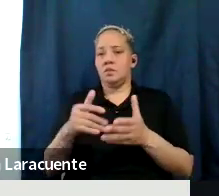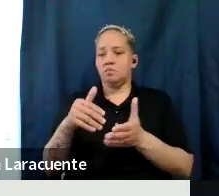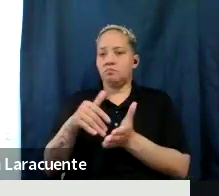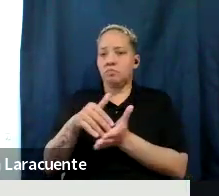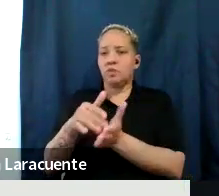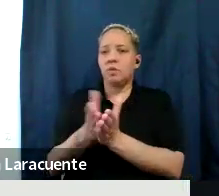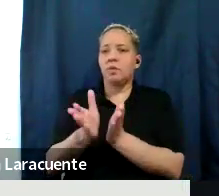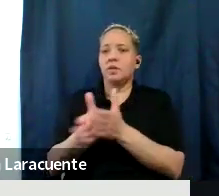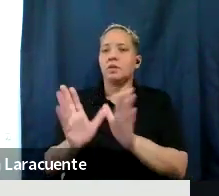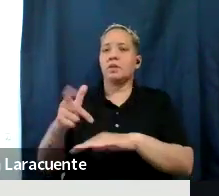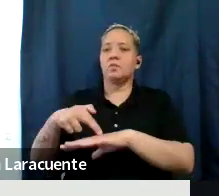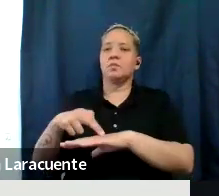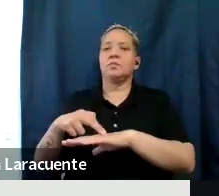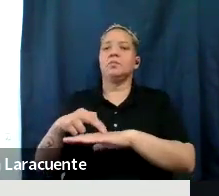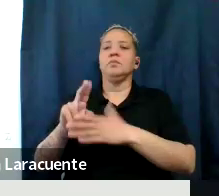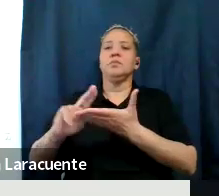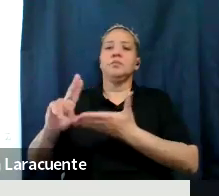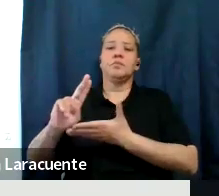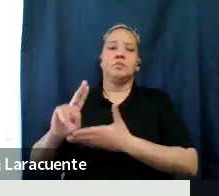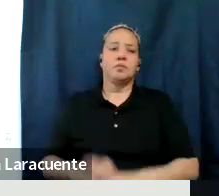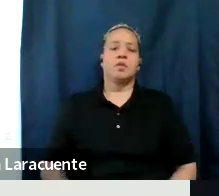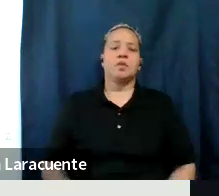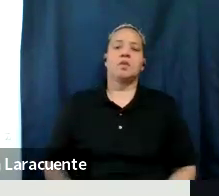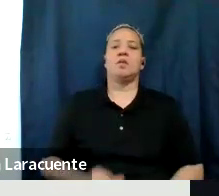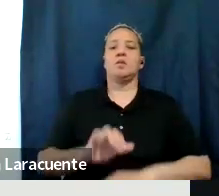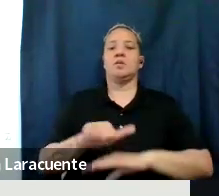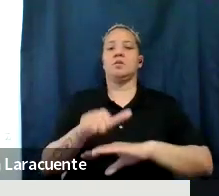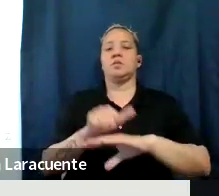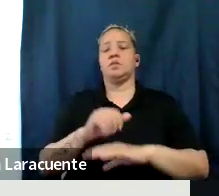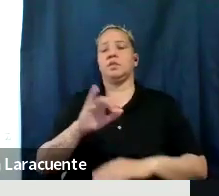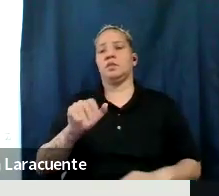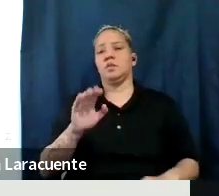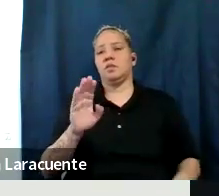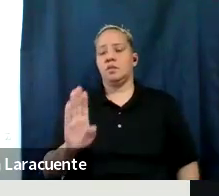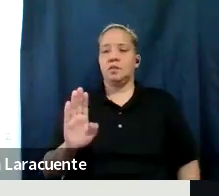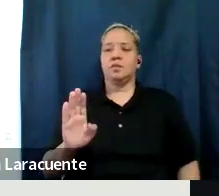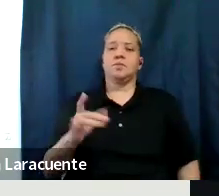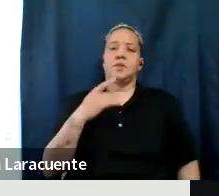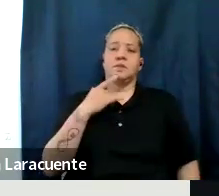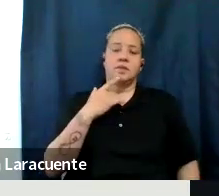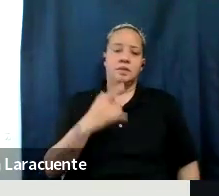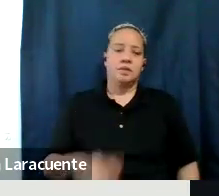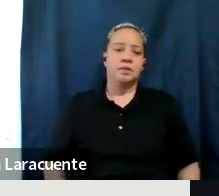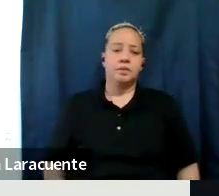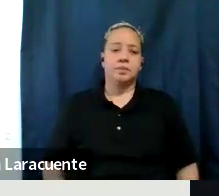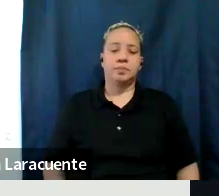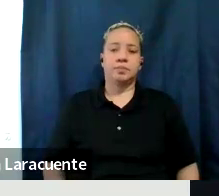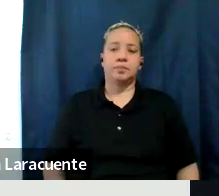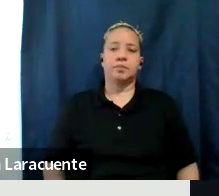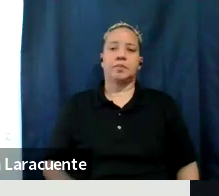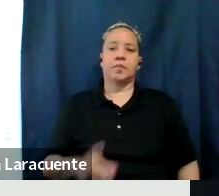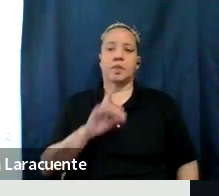Puerto Rico. El compromiso de Jaime Benítez con el exilio español republicano, decía, en realidad